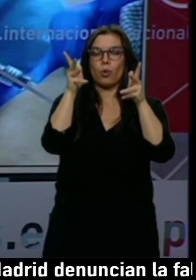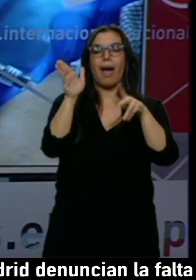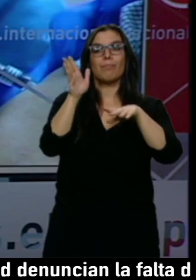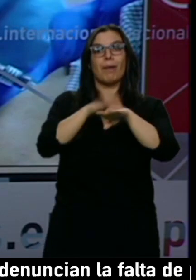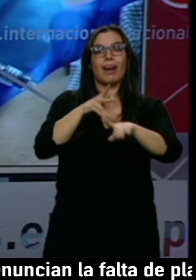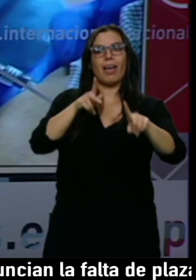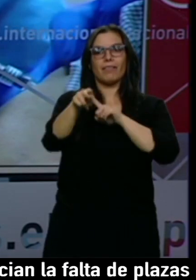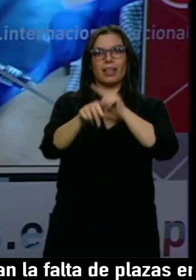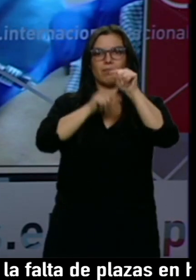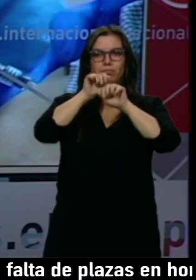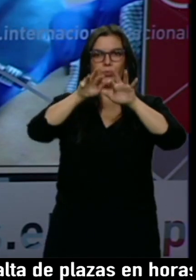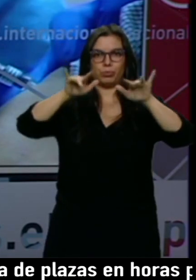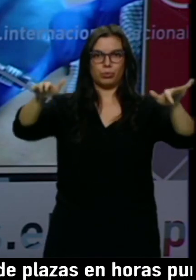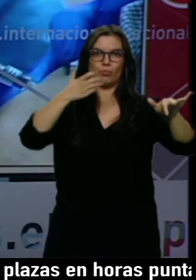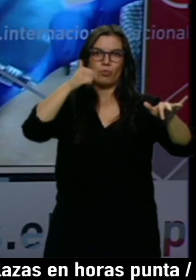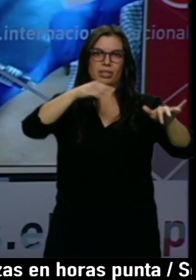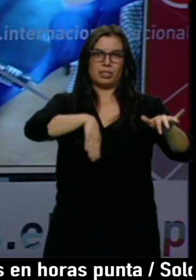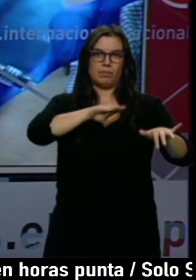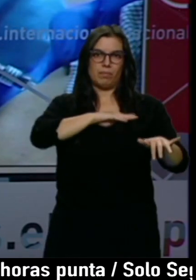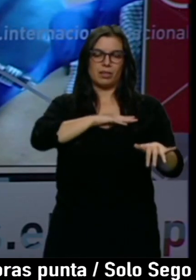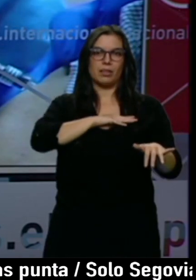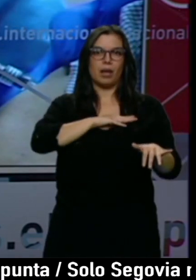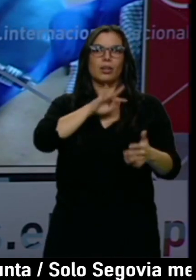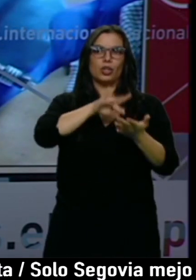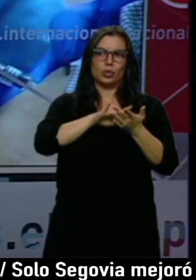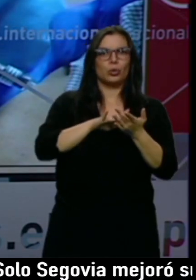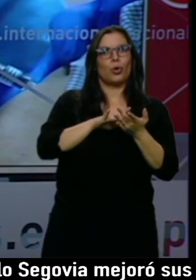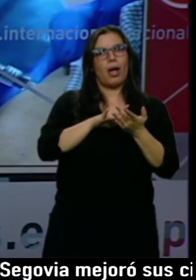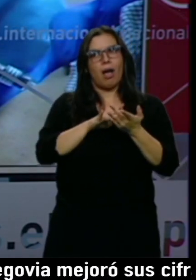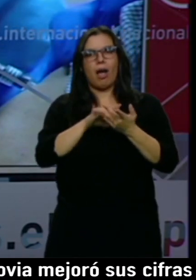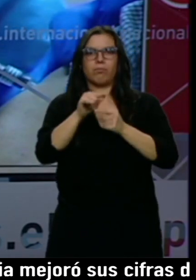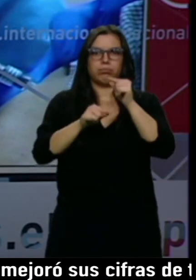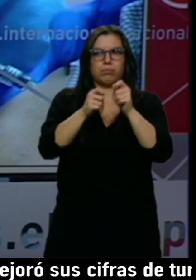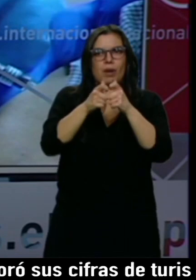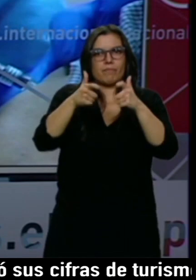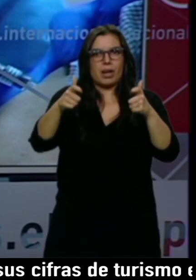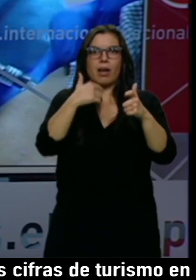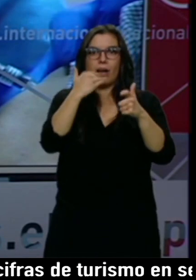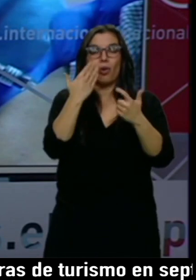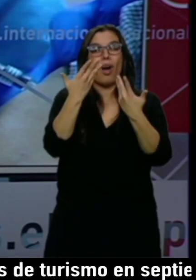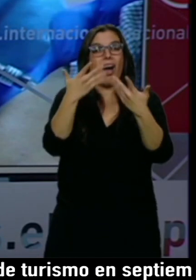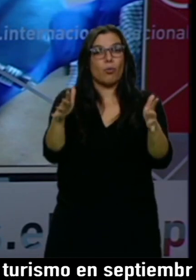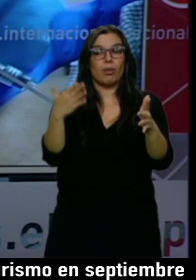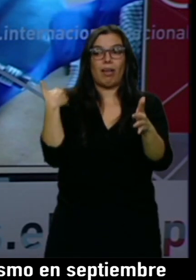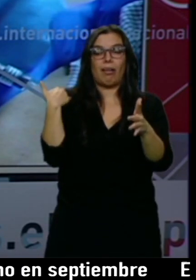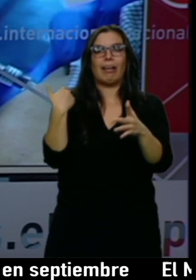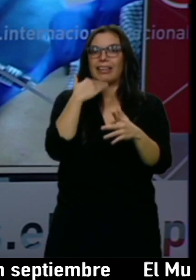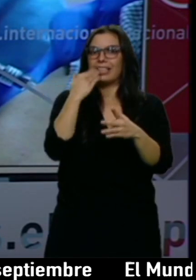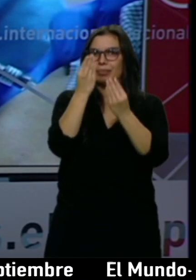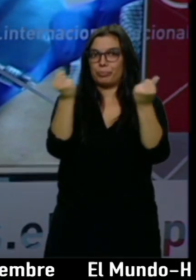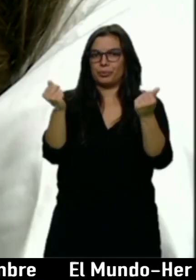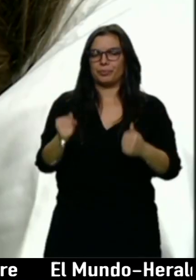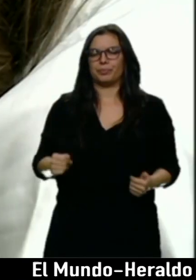en países como España, donde se han registrado repuntes de la enfermedad a pesar de que estaba prácticamente erradicada.